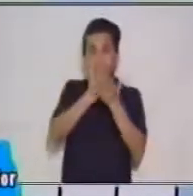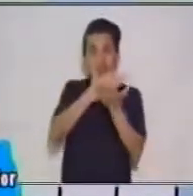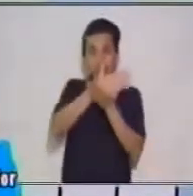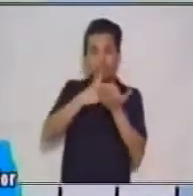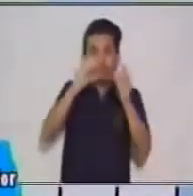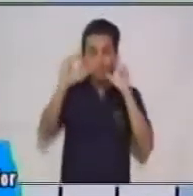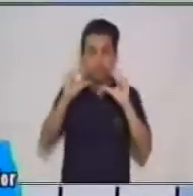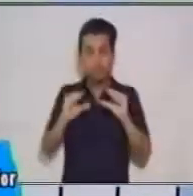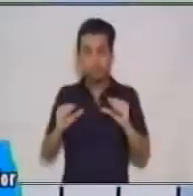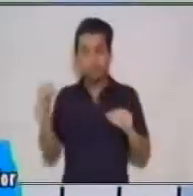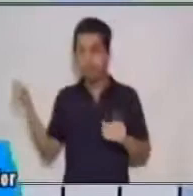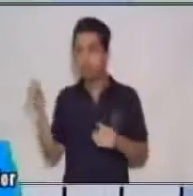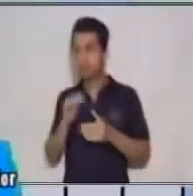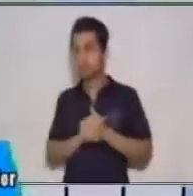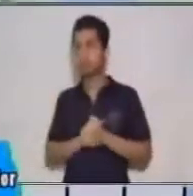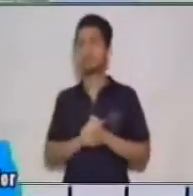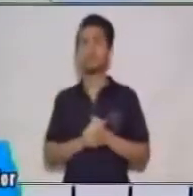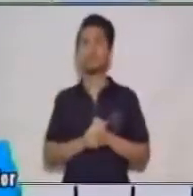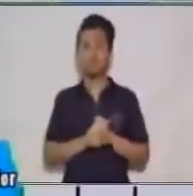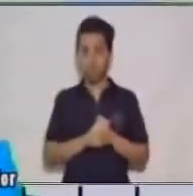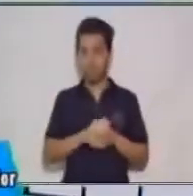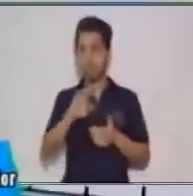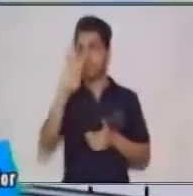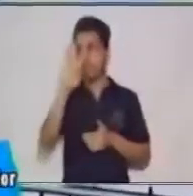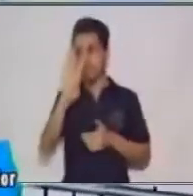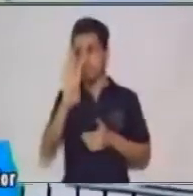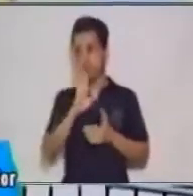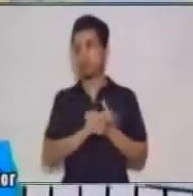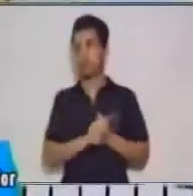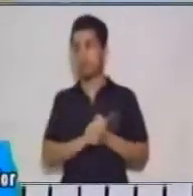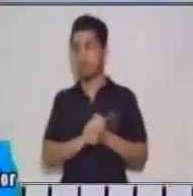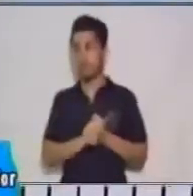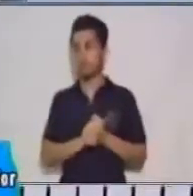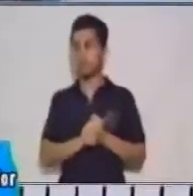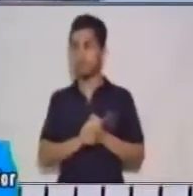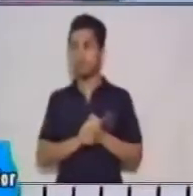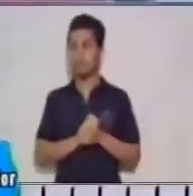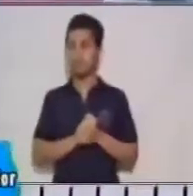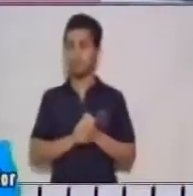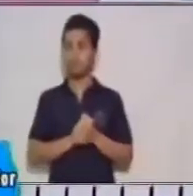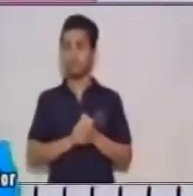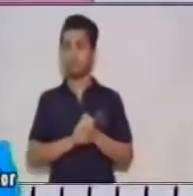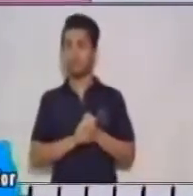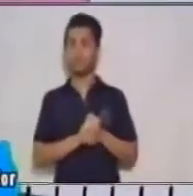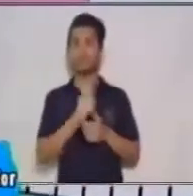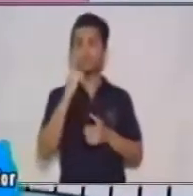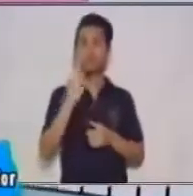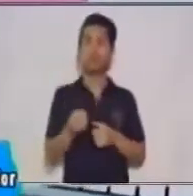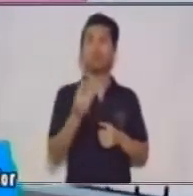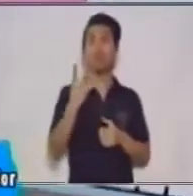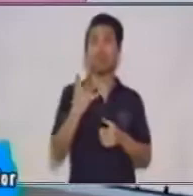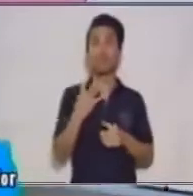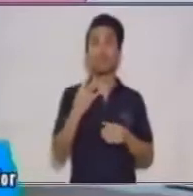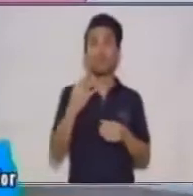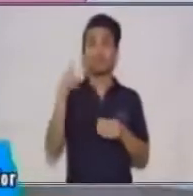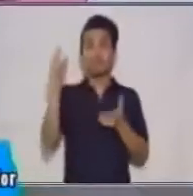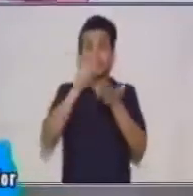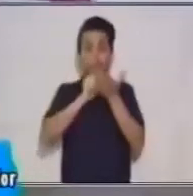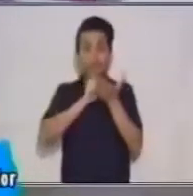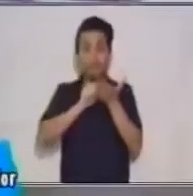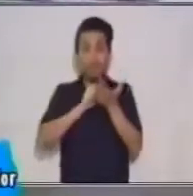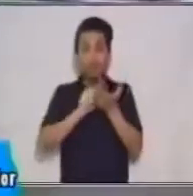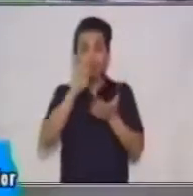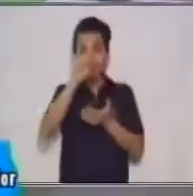dividida. Muy bien, está dividida en cuatro partes. ¿Y cuántas partes se han